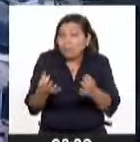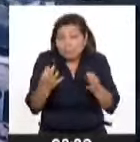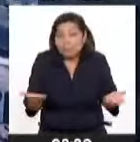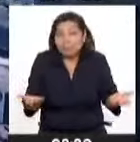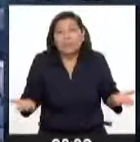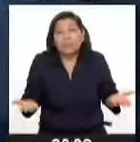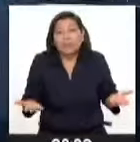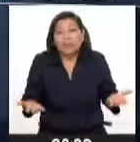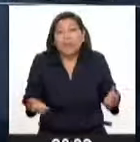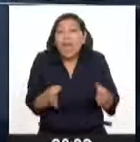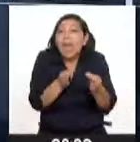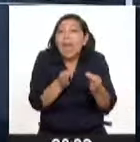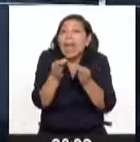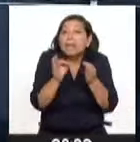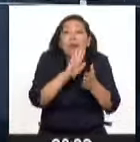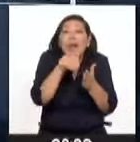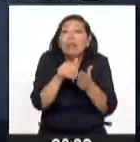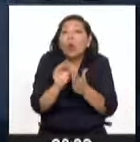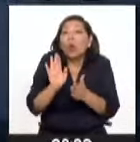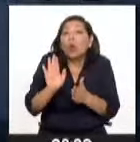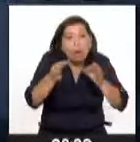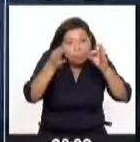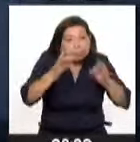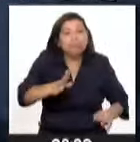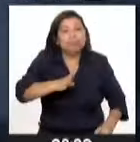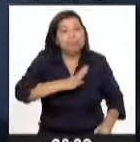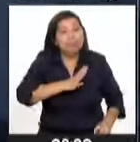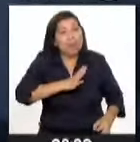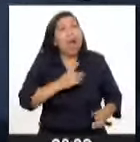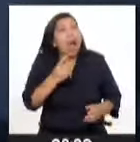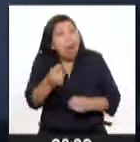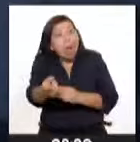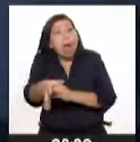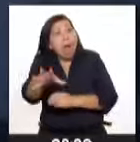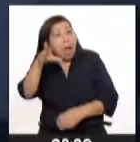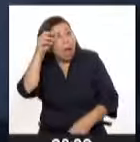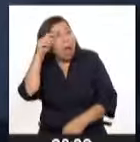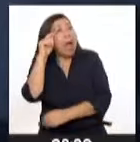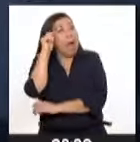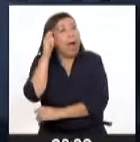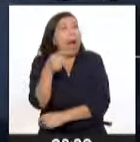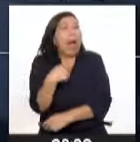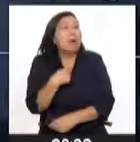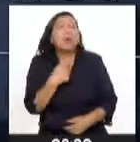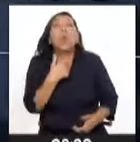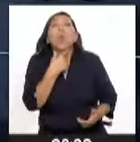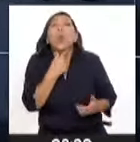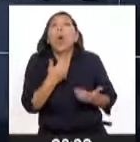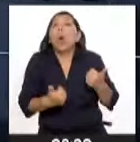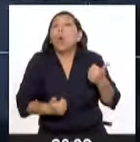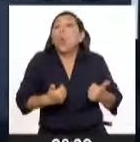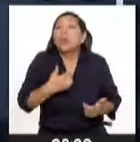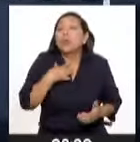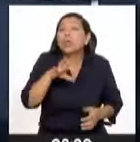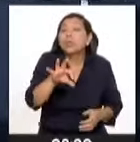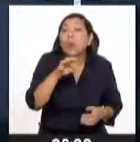efectivamente explicar a todos correctamente y de una manera constante y agresiva de qué va esto de las